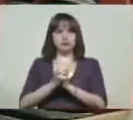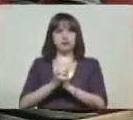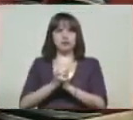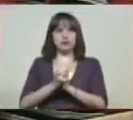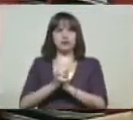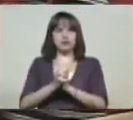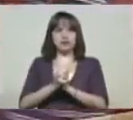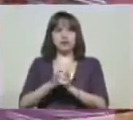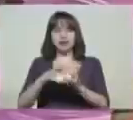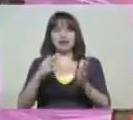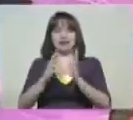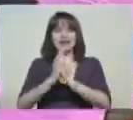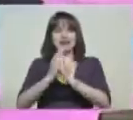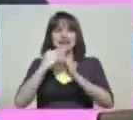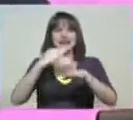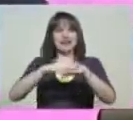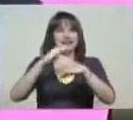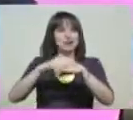Tengo que pedirles un favor.